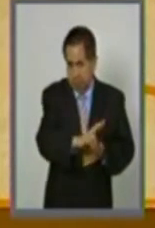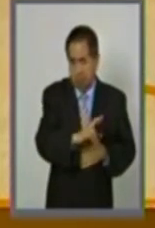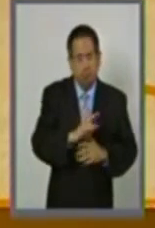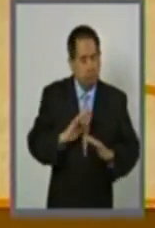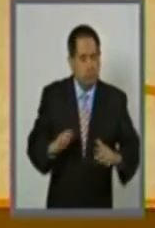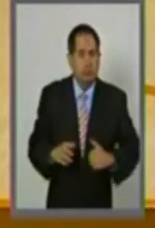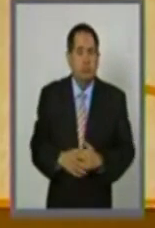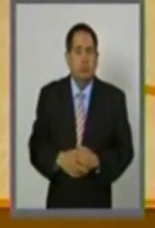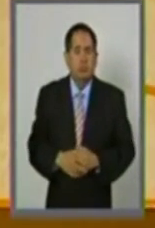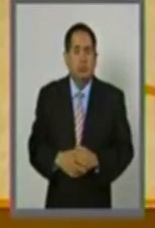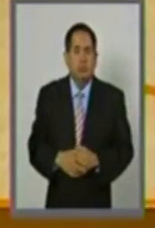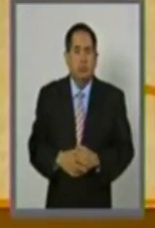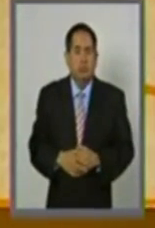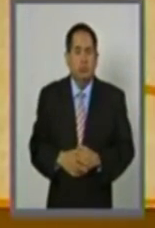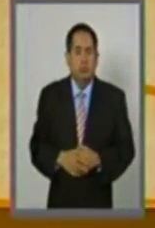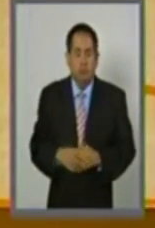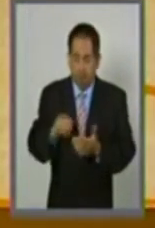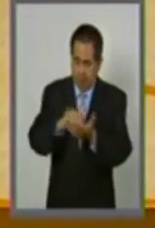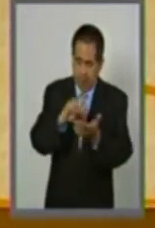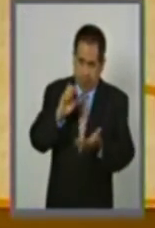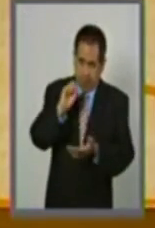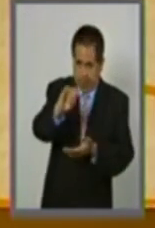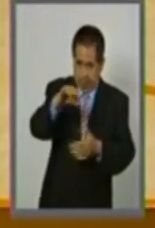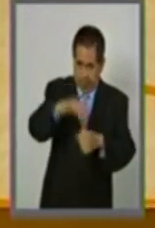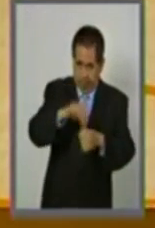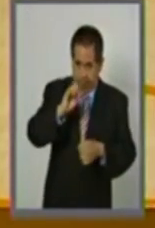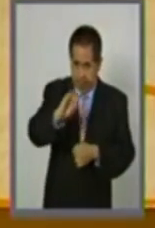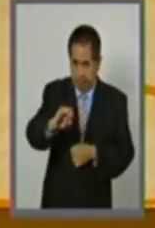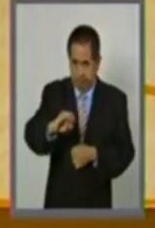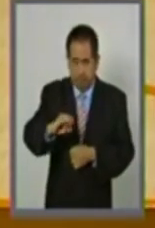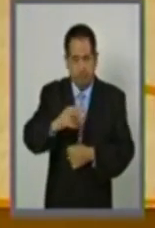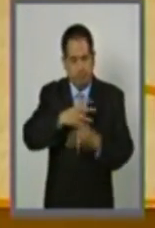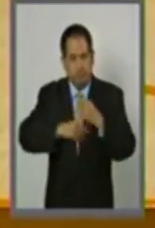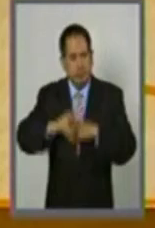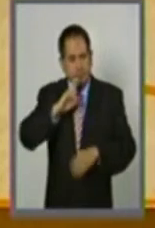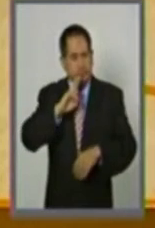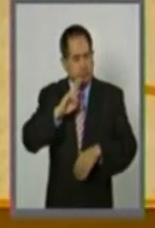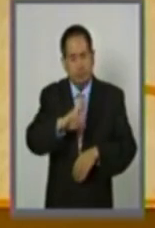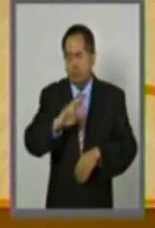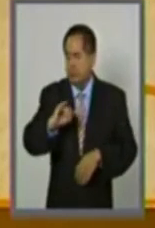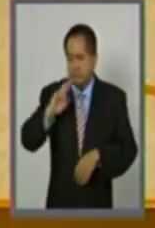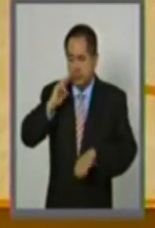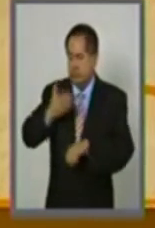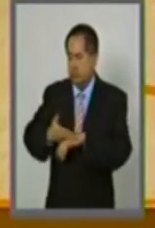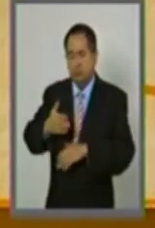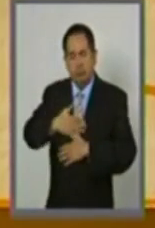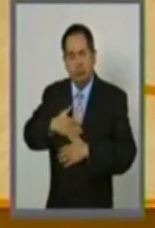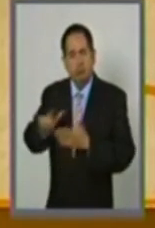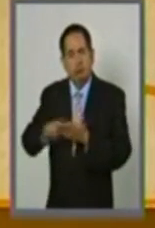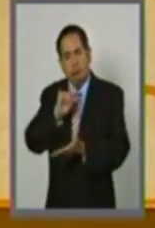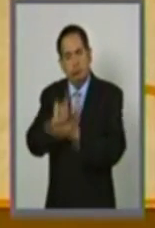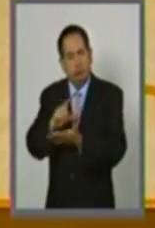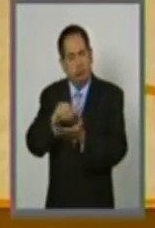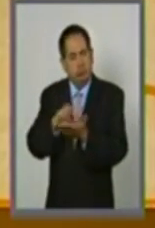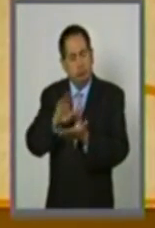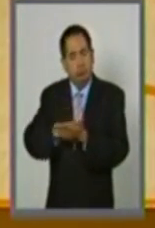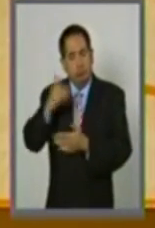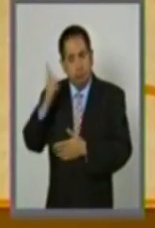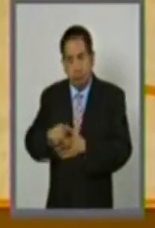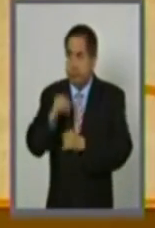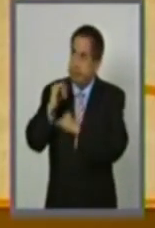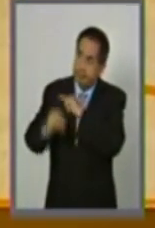persona. Al votar a favor del dictamen, respondemos a las obligaciones establecidas en el orden jurídico nacional y los